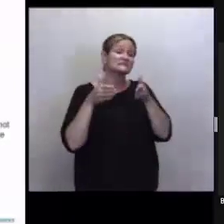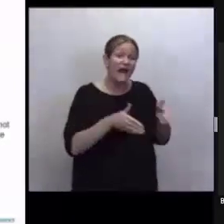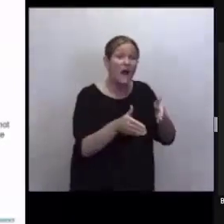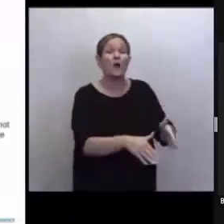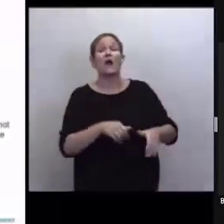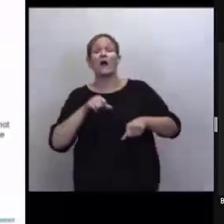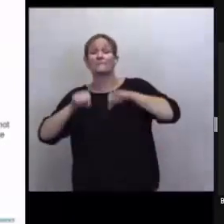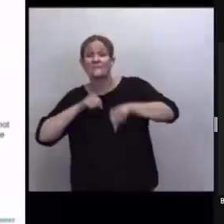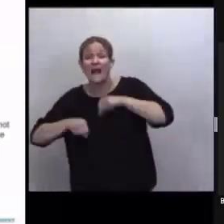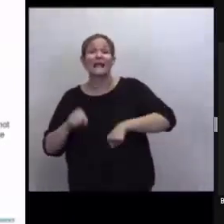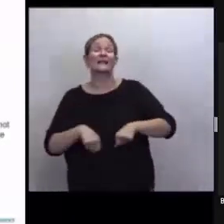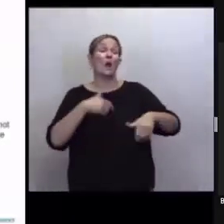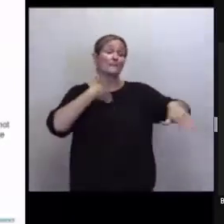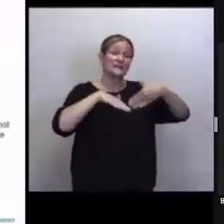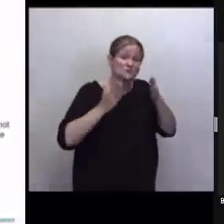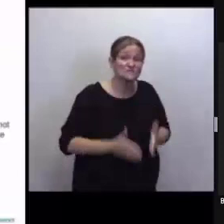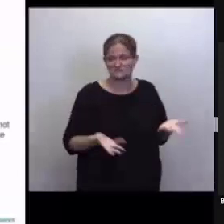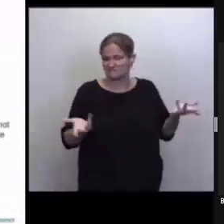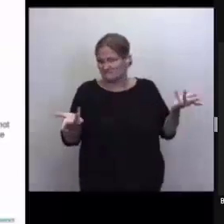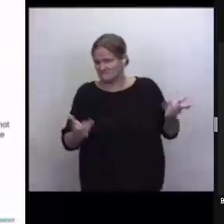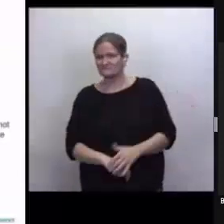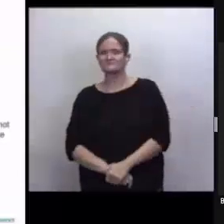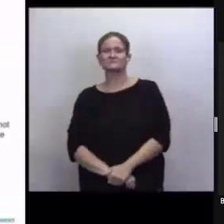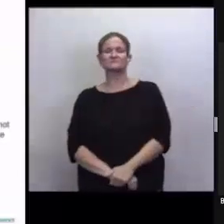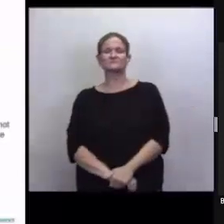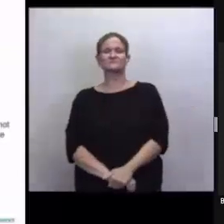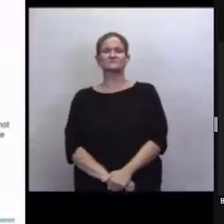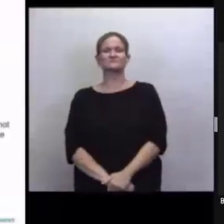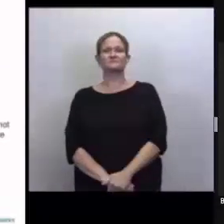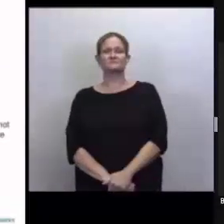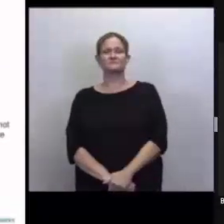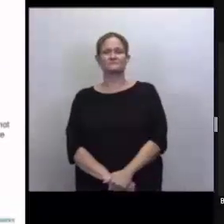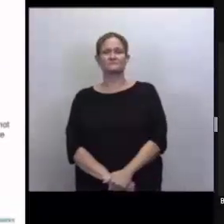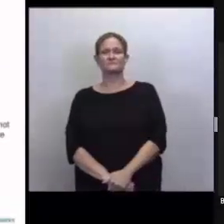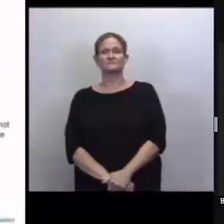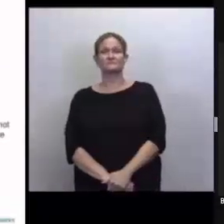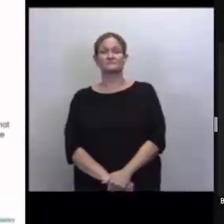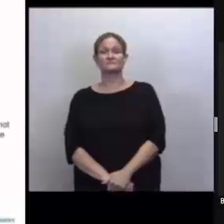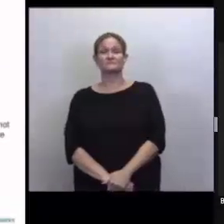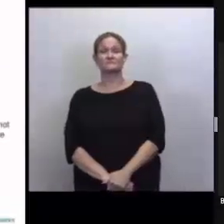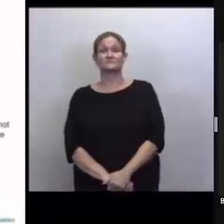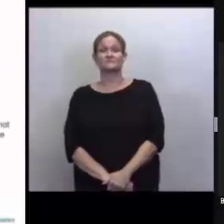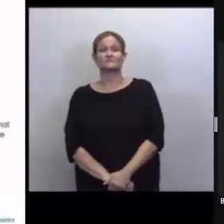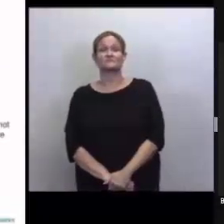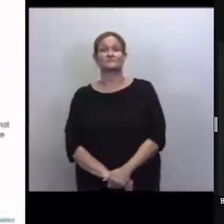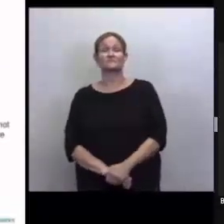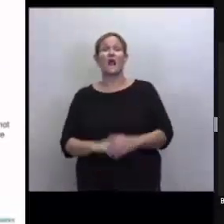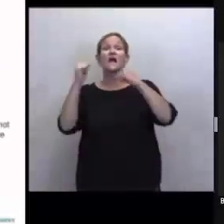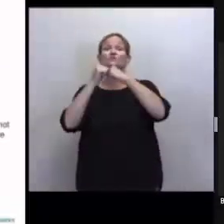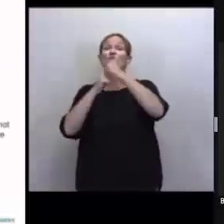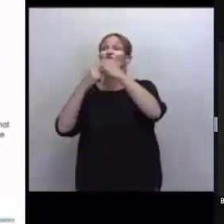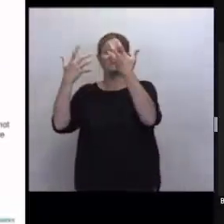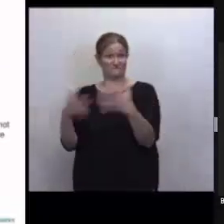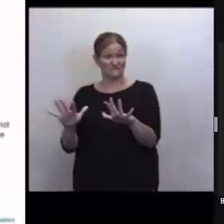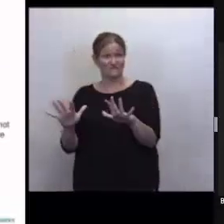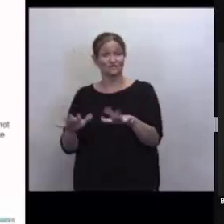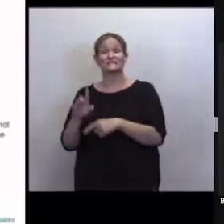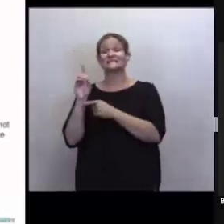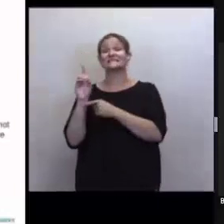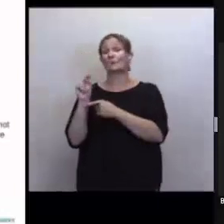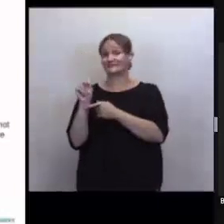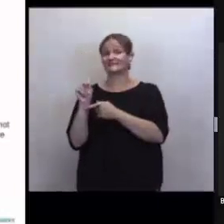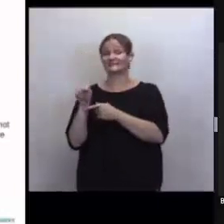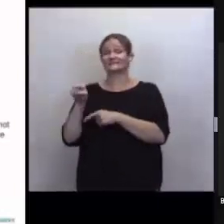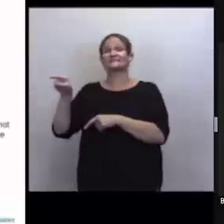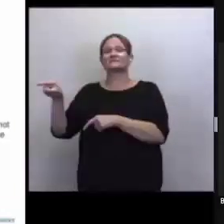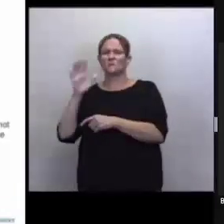de propiedad excedente, dependiendo de la cantidad de terreno que se necesita para acomodar la autopista, la acera, la ruta de uso compartido